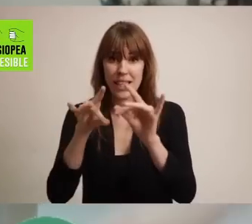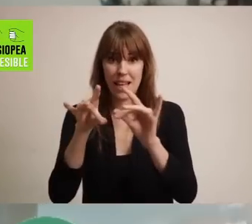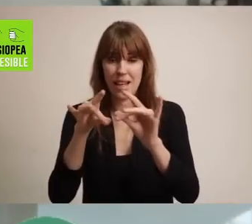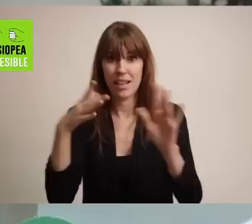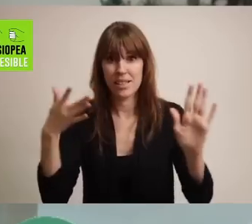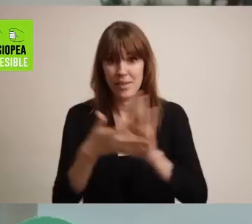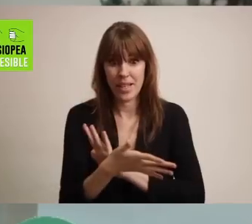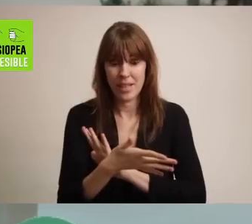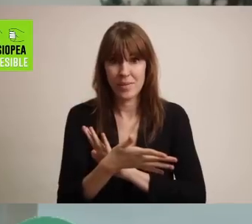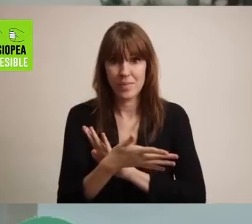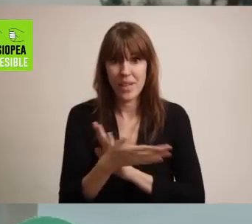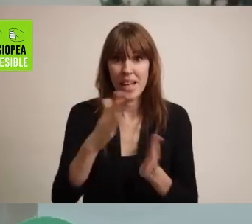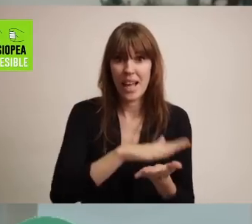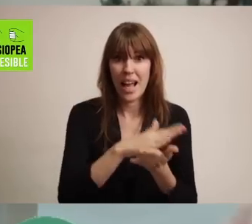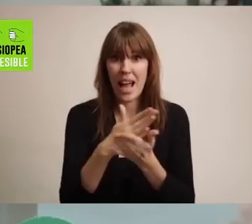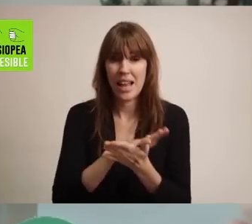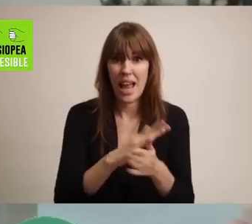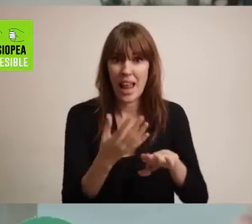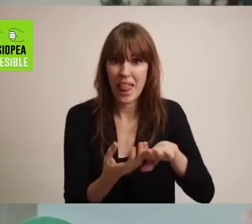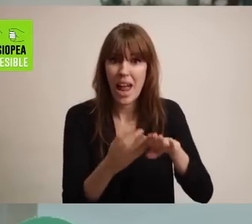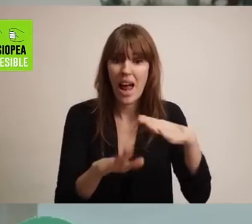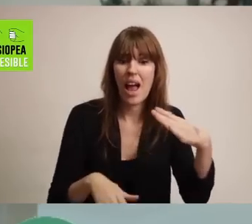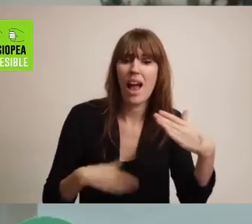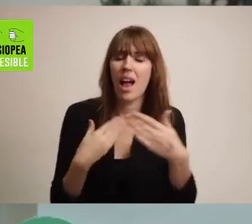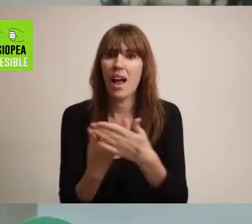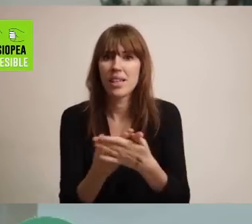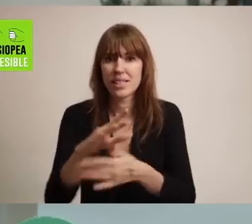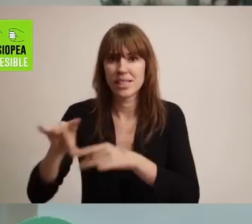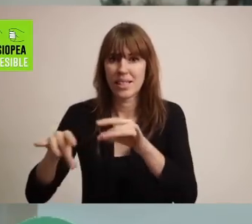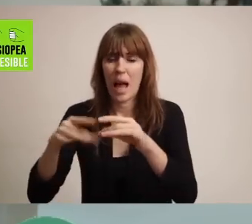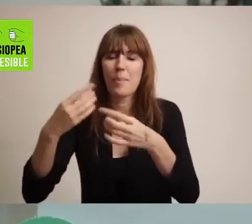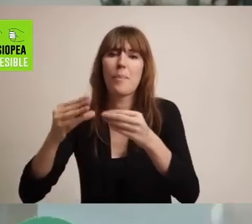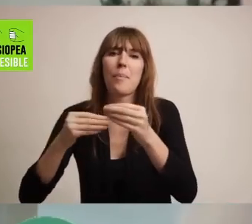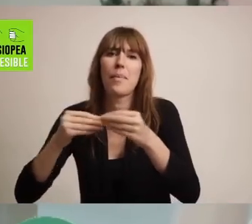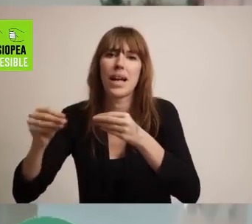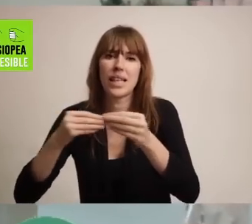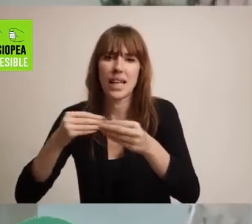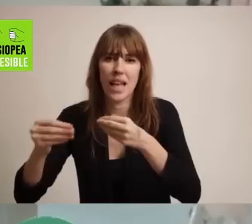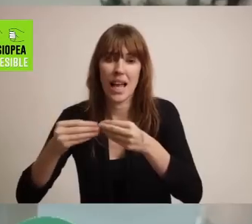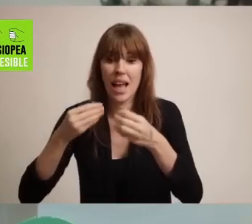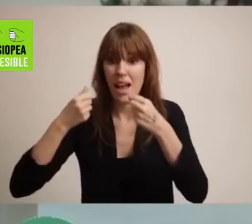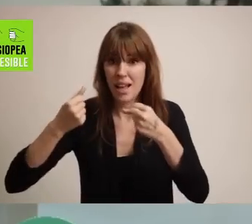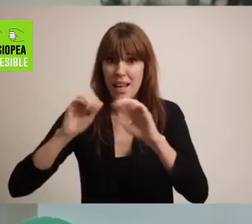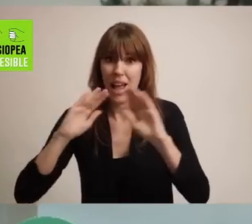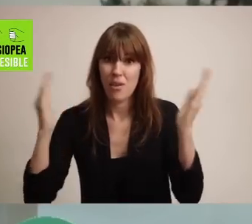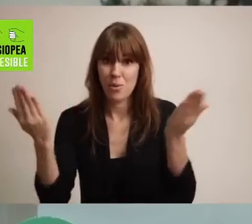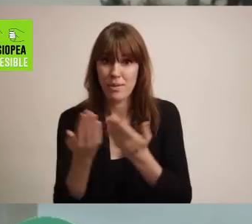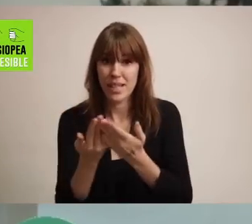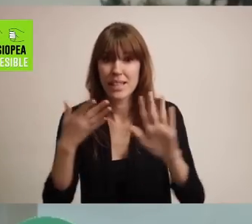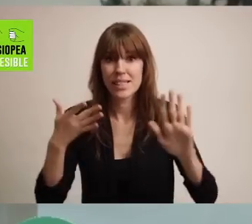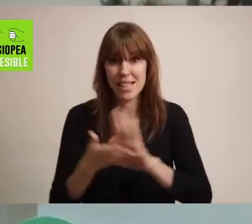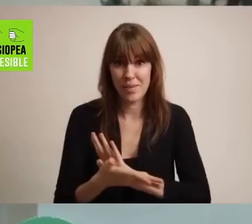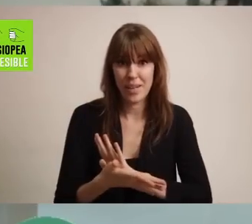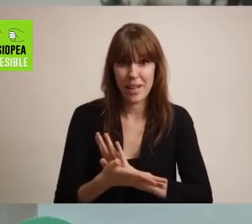Canalizar hacia la materia, una energía universal. Por lo tanto, es una